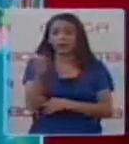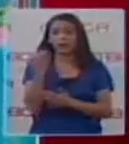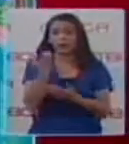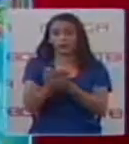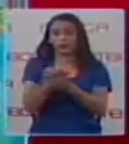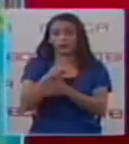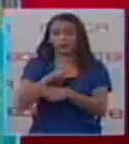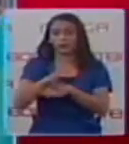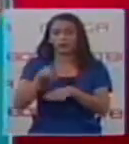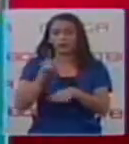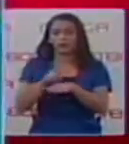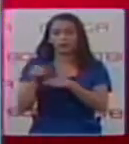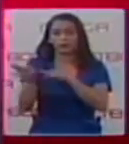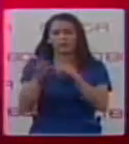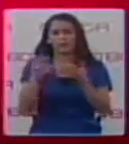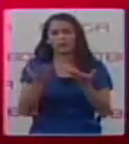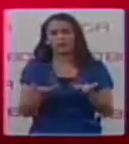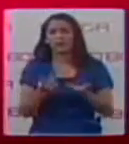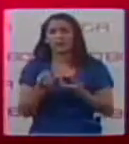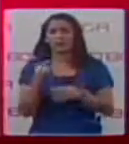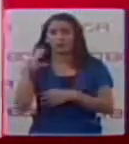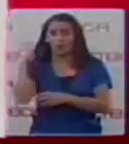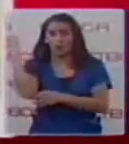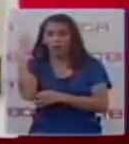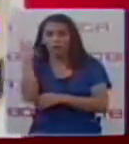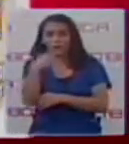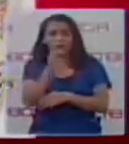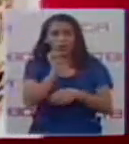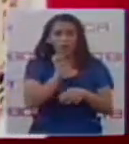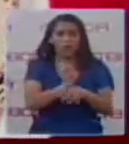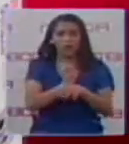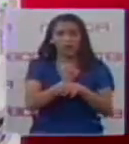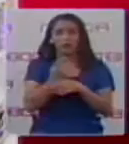al diferencial cambiario existente entre Colombia y Ecuador, se